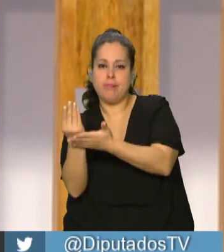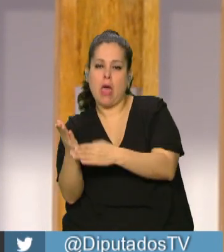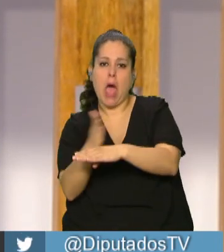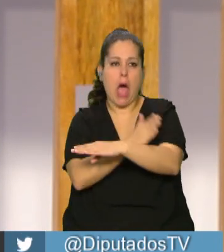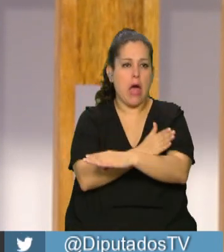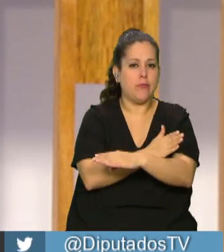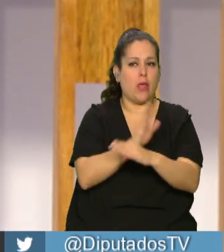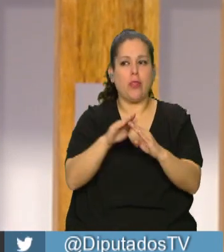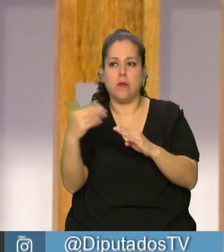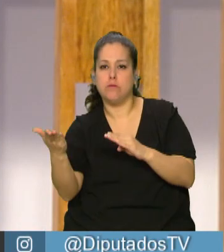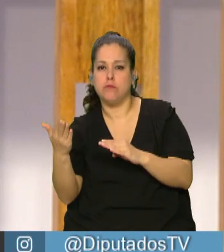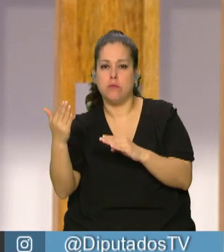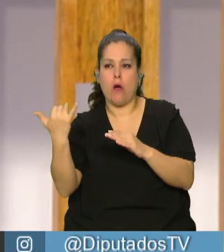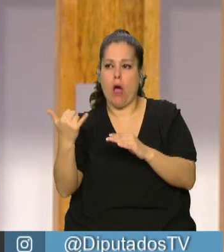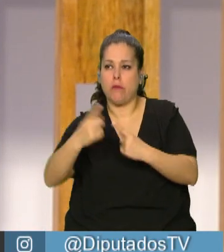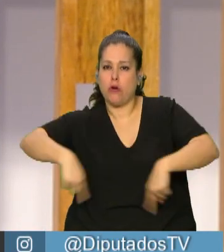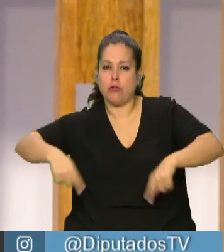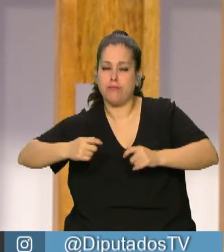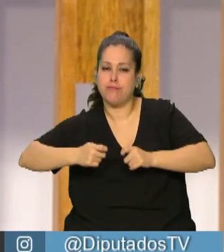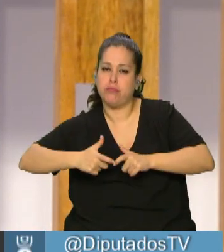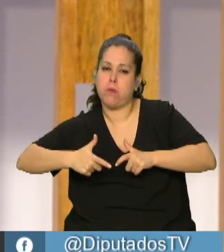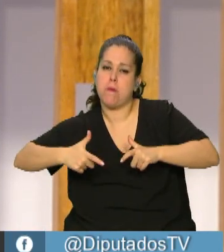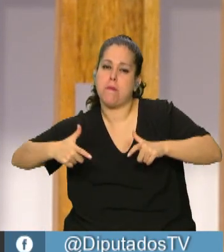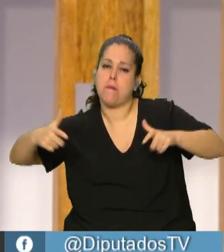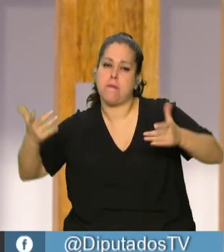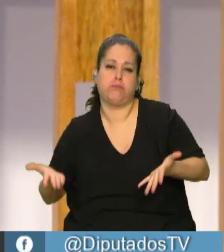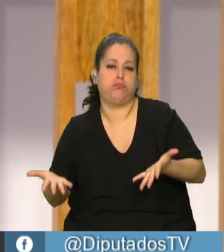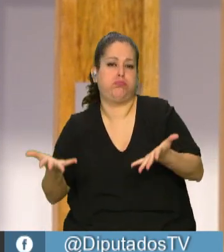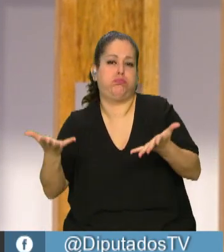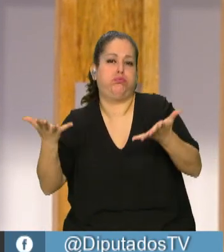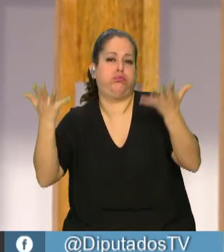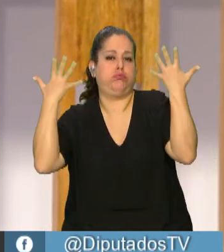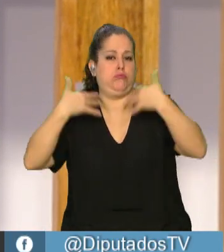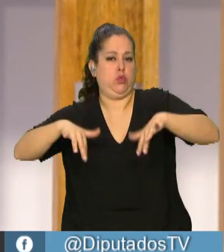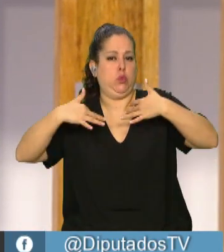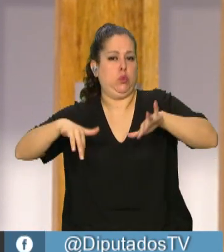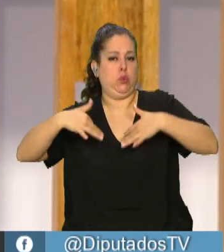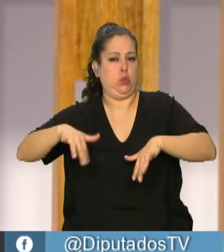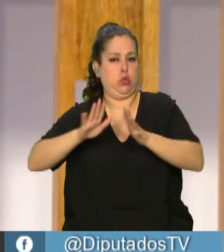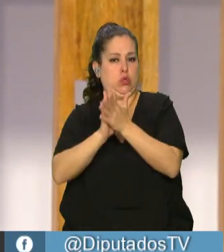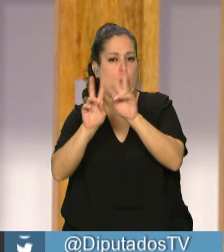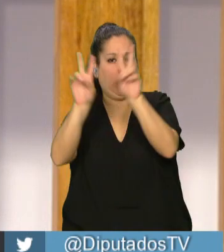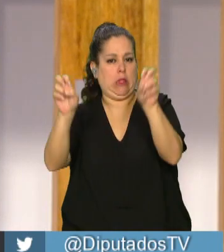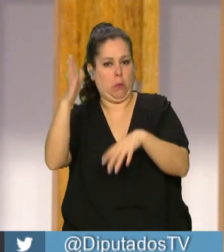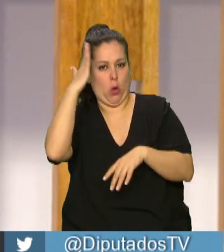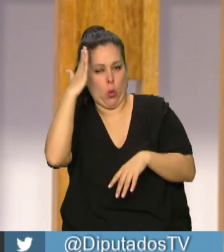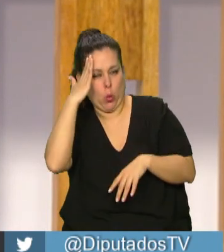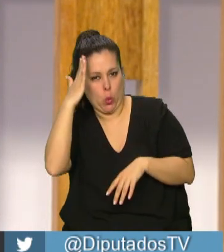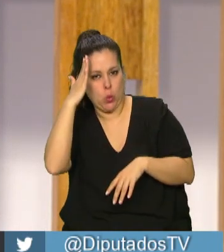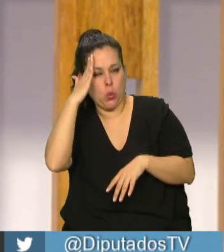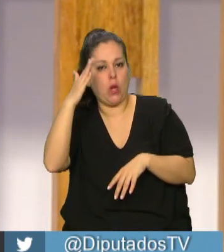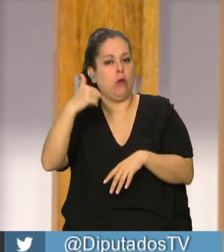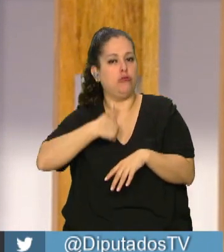que ha crecido ese espacio institucionalmente, y lo que rescato y reivindico